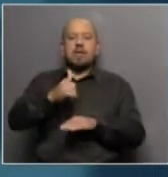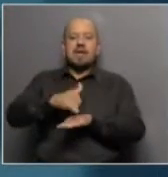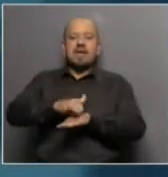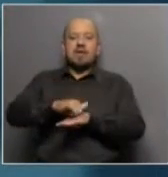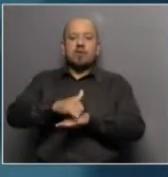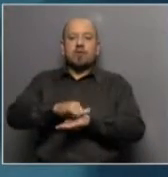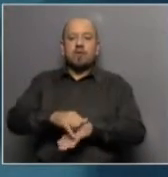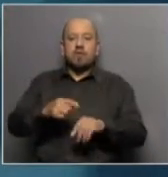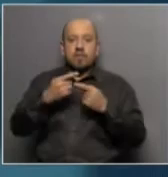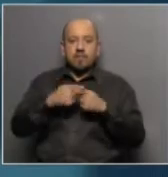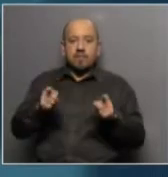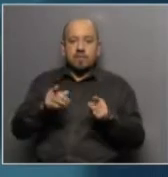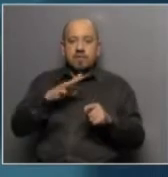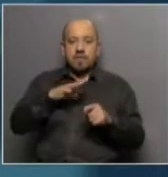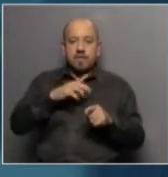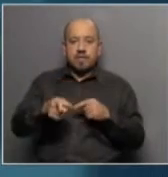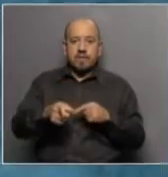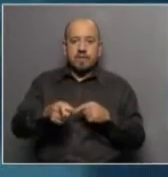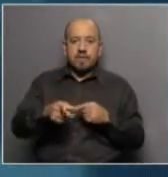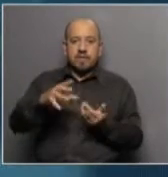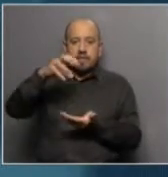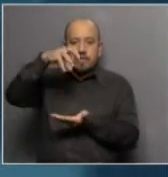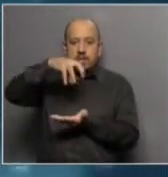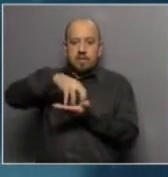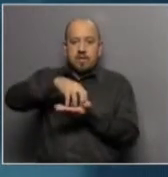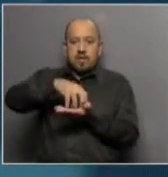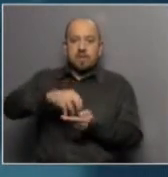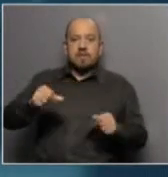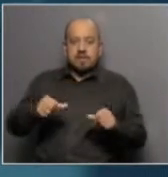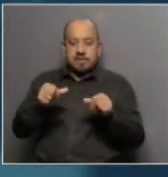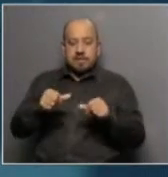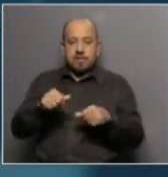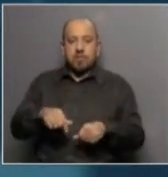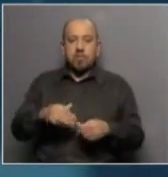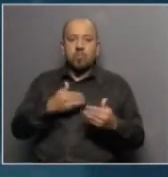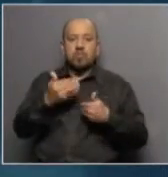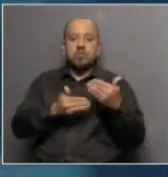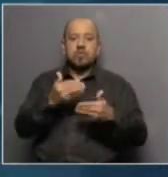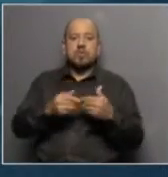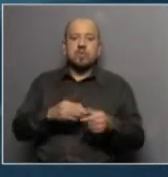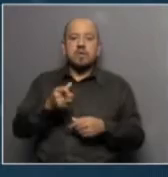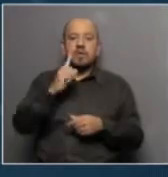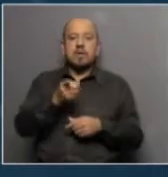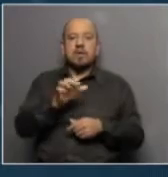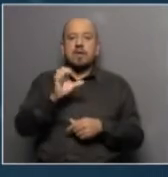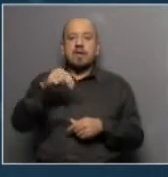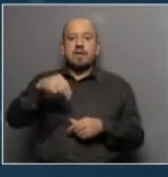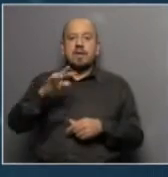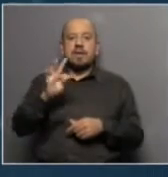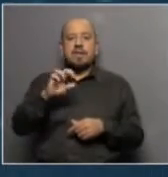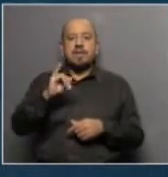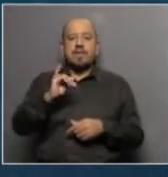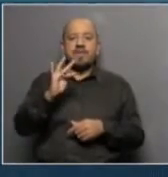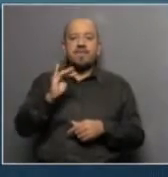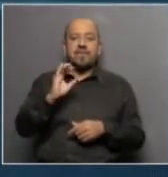que esa zona diferenciada la tiene en el medio de la ciudad y se genera un proceso que Valeria mencionaba, el proceso de gentrificación, que justamente